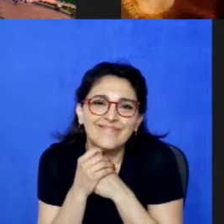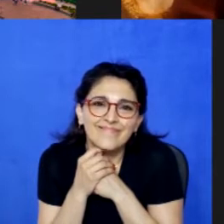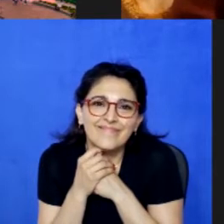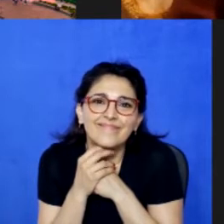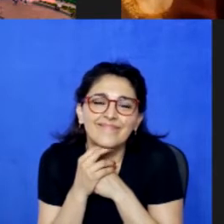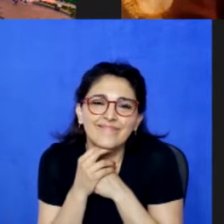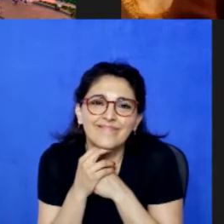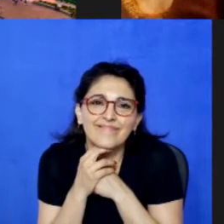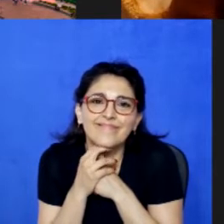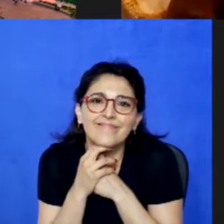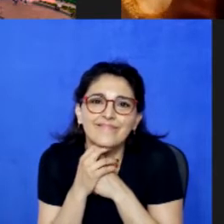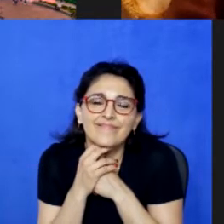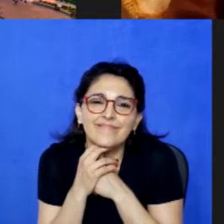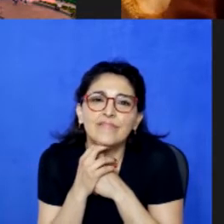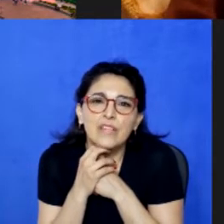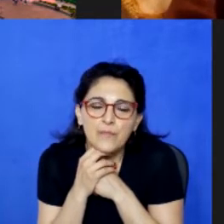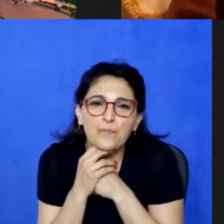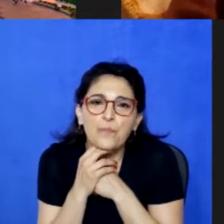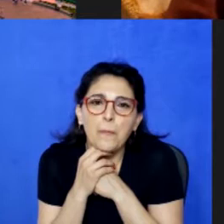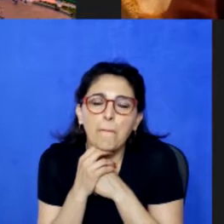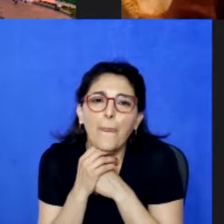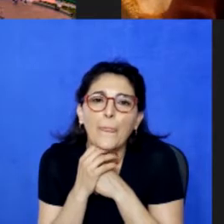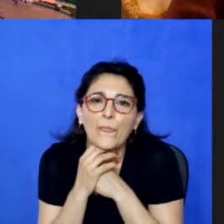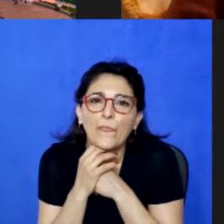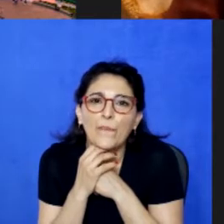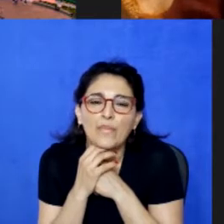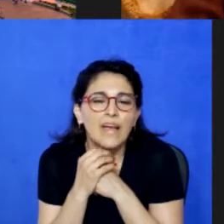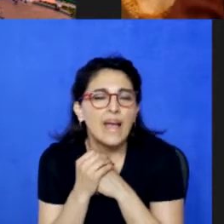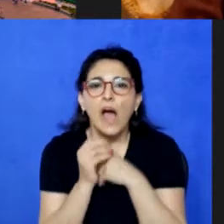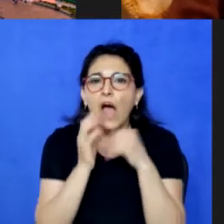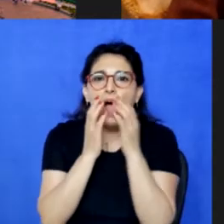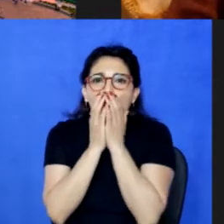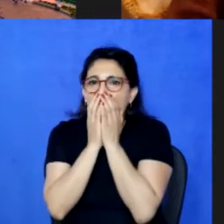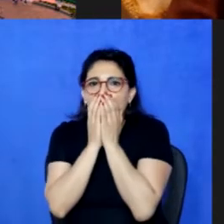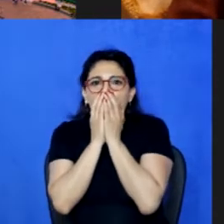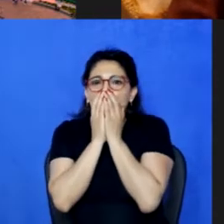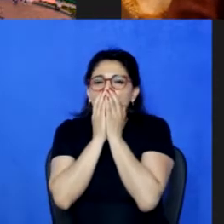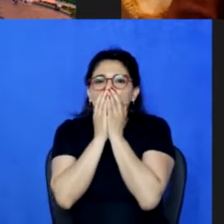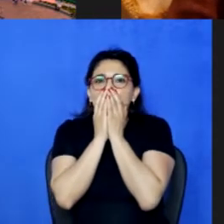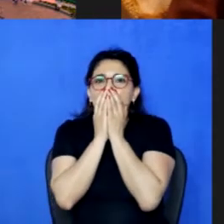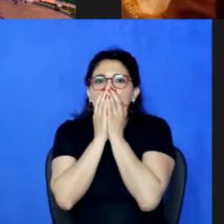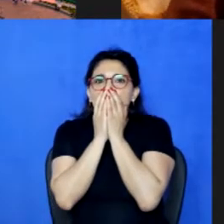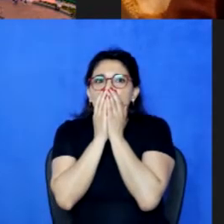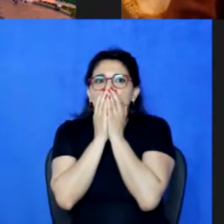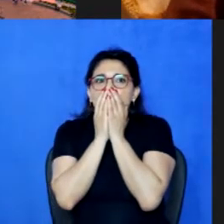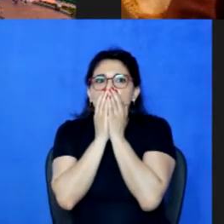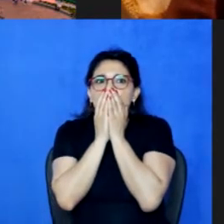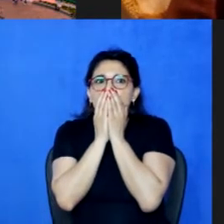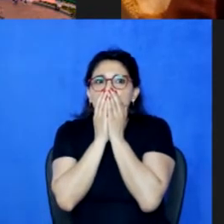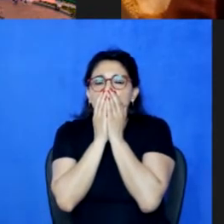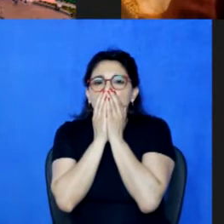Italia, me agarré el coronavirus, la pasé malísimo, tuve 20 días de terror,